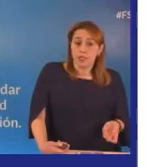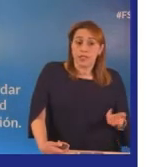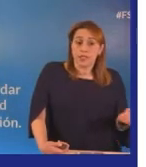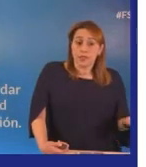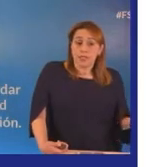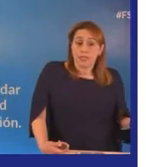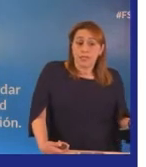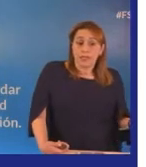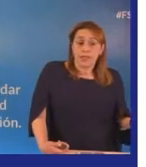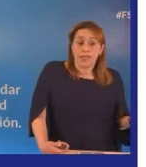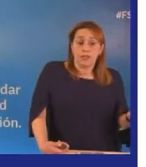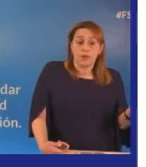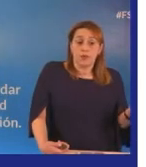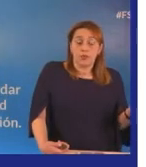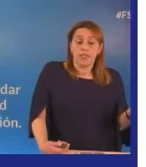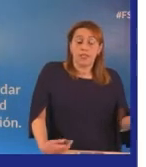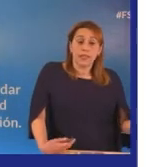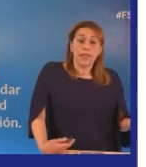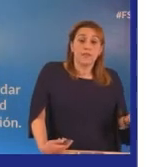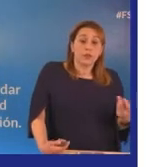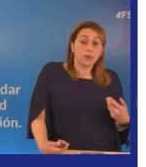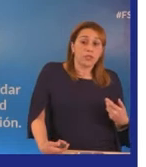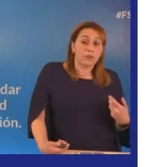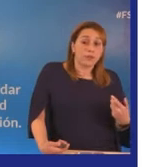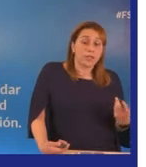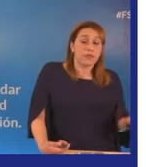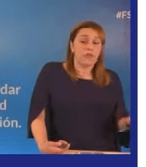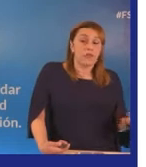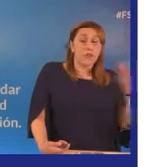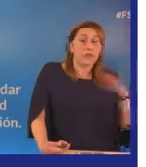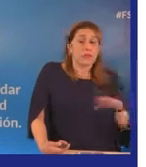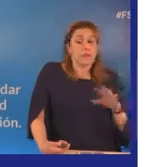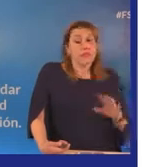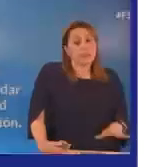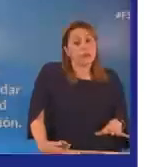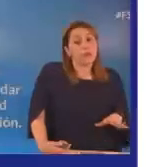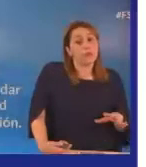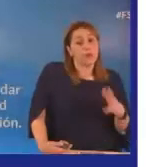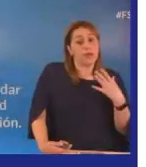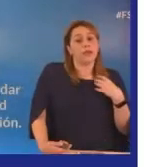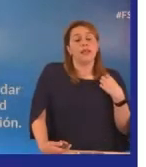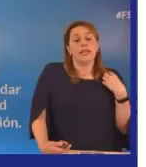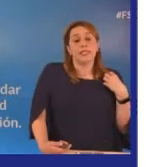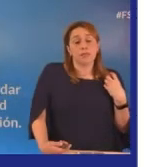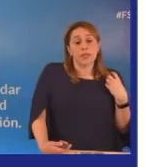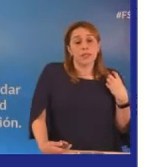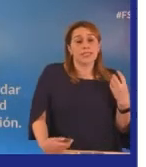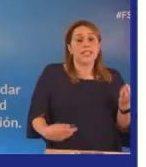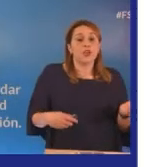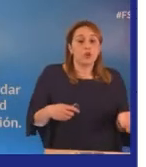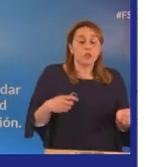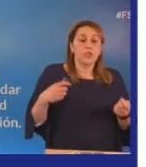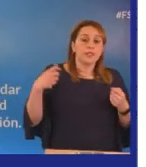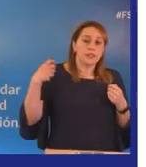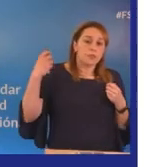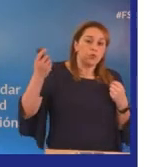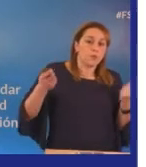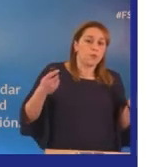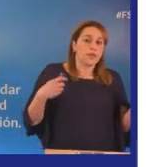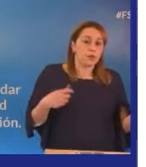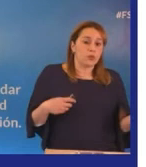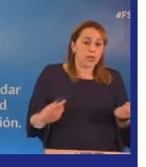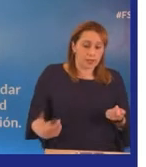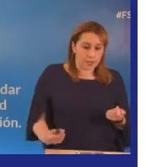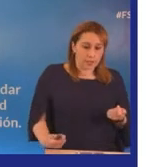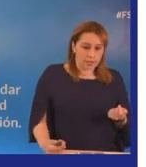vestido, que es el paciente que tiene la dificultad para saber en qué parte del cuerpo va las prendas y cómo utilizar su